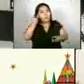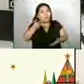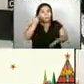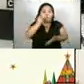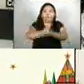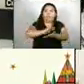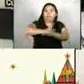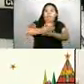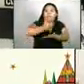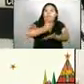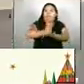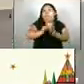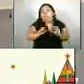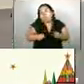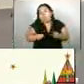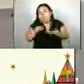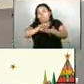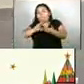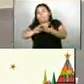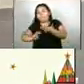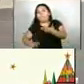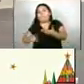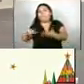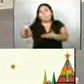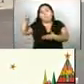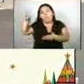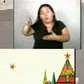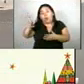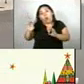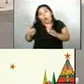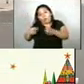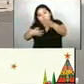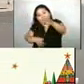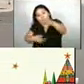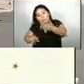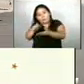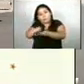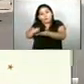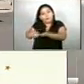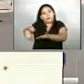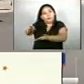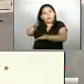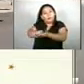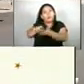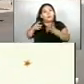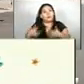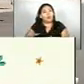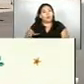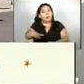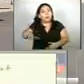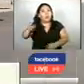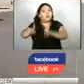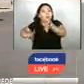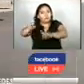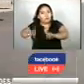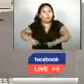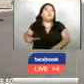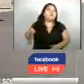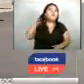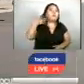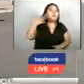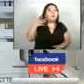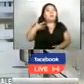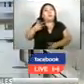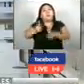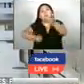pasaporte, realizar prechequeos de extranjería y revisión de actas notariales en las sucursales de Santa Ana, San Miguel,